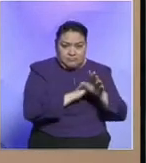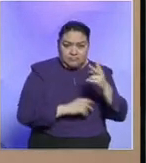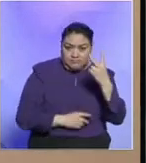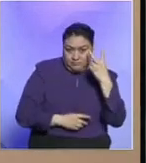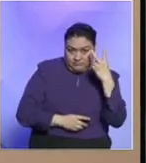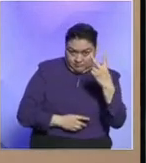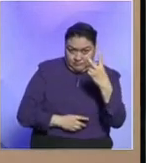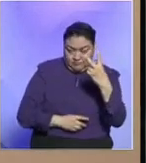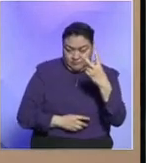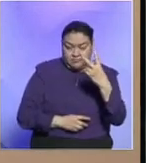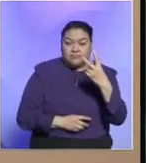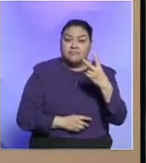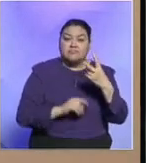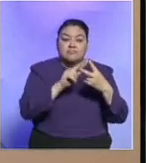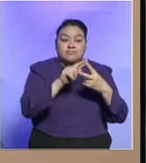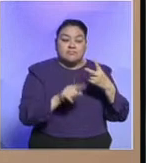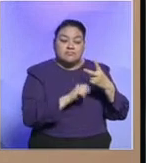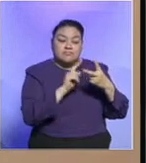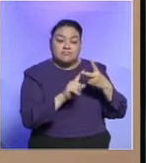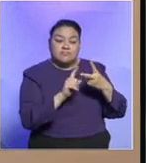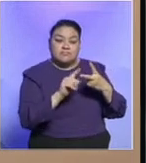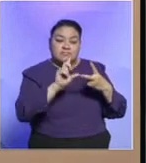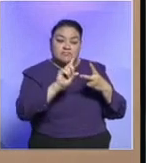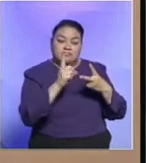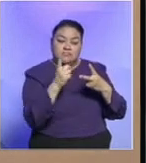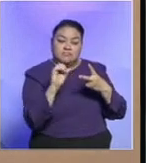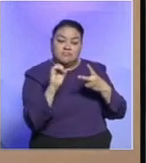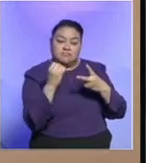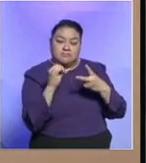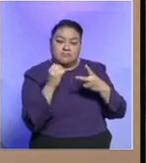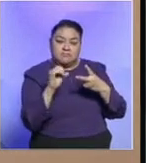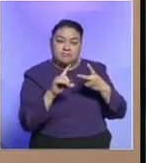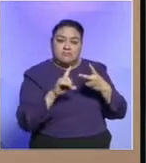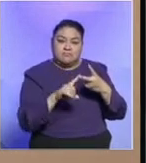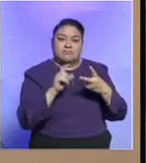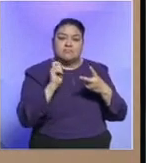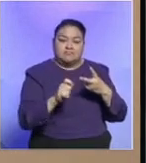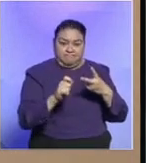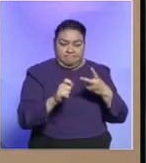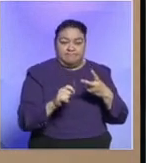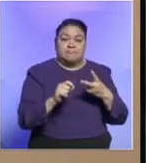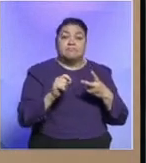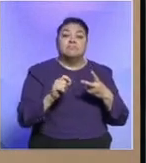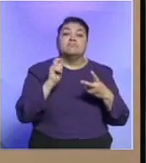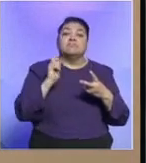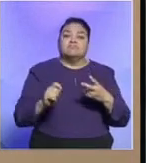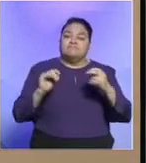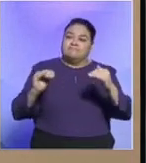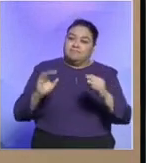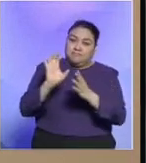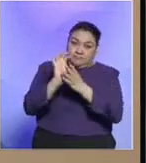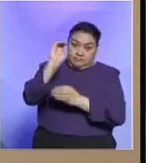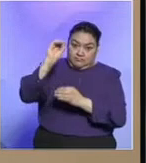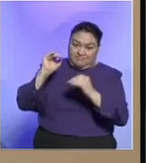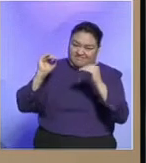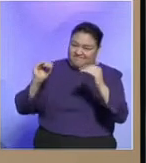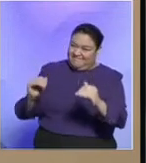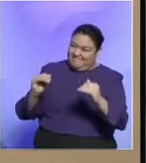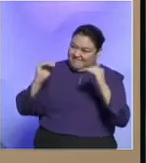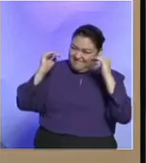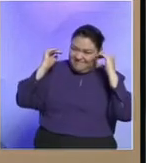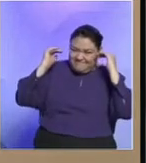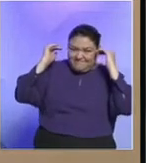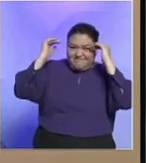constitucionales, la última, pues la del 31 de octubre, que tiene que ver con la supremacía constitucional,